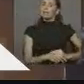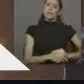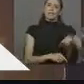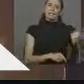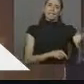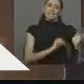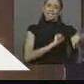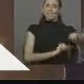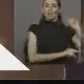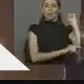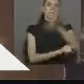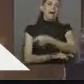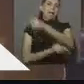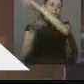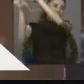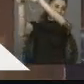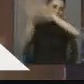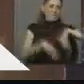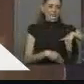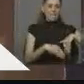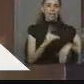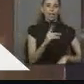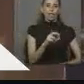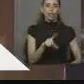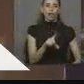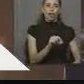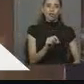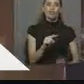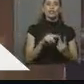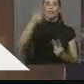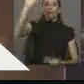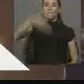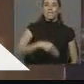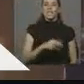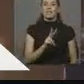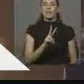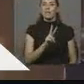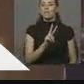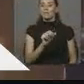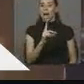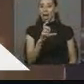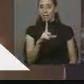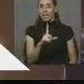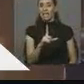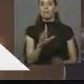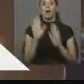Donoso y retirarlos de Vallenar para que Arancibia pudiera hacer la campaña.